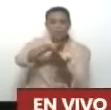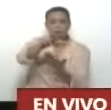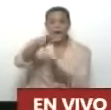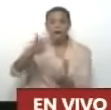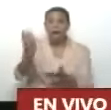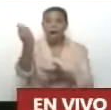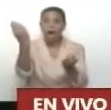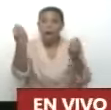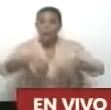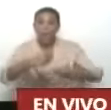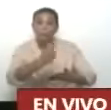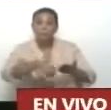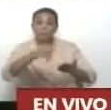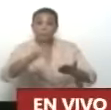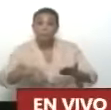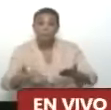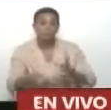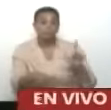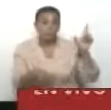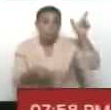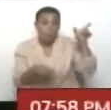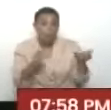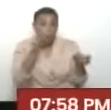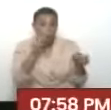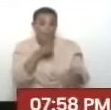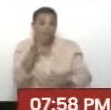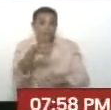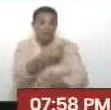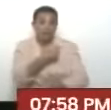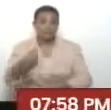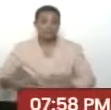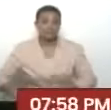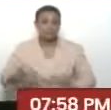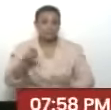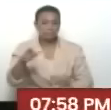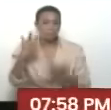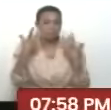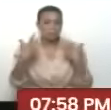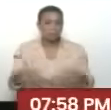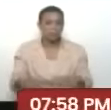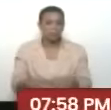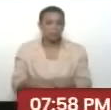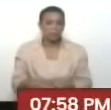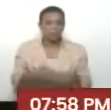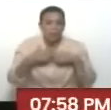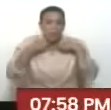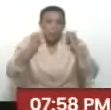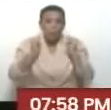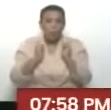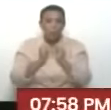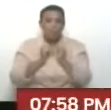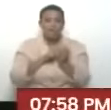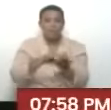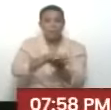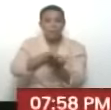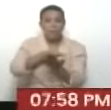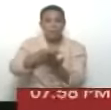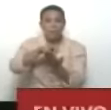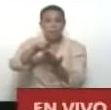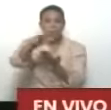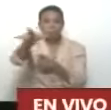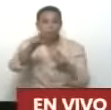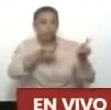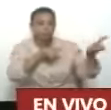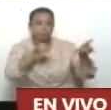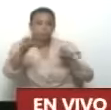Imagínense usted a Rafael La CABA en Shanghái. Drácula llegó a Shanghái y volaba, chum,